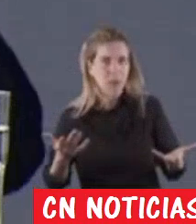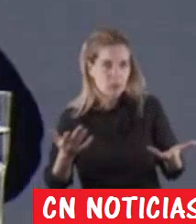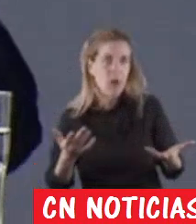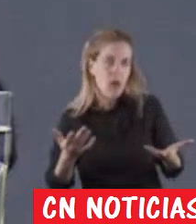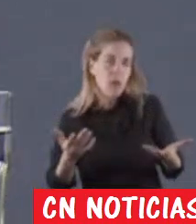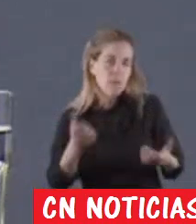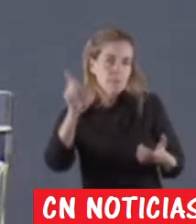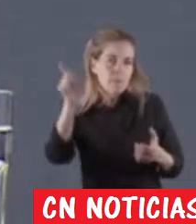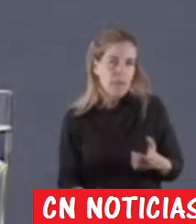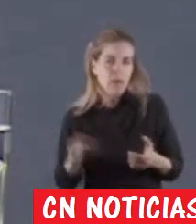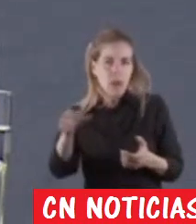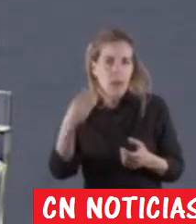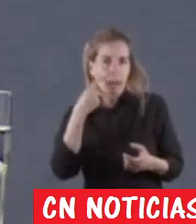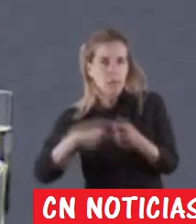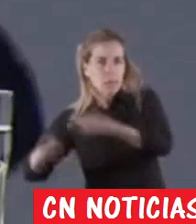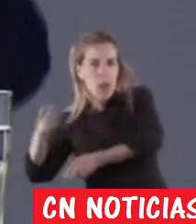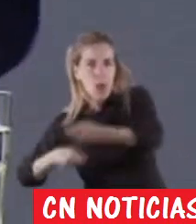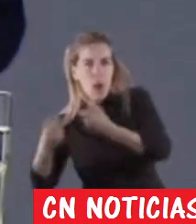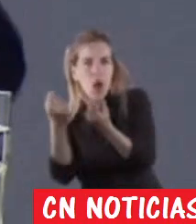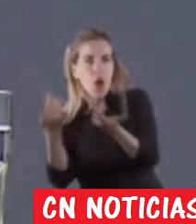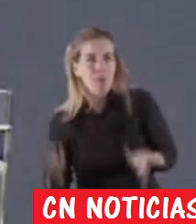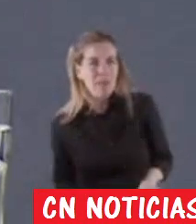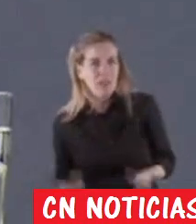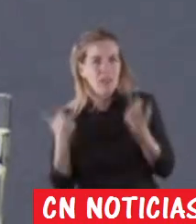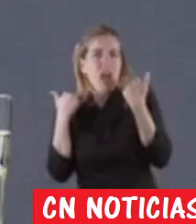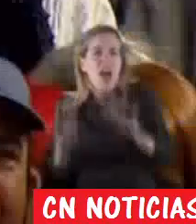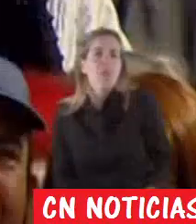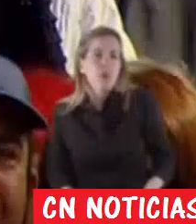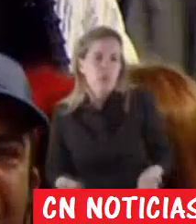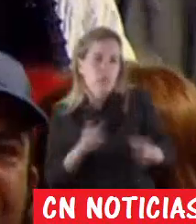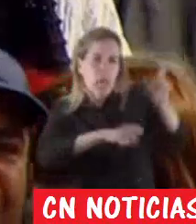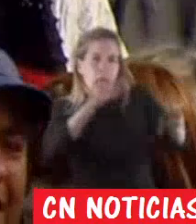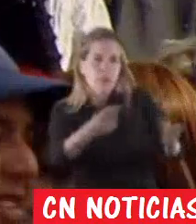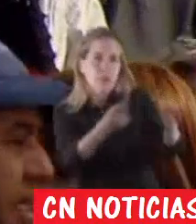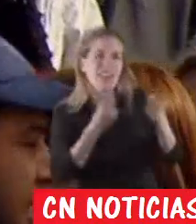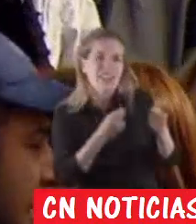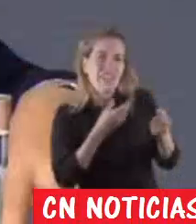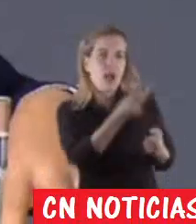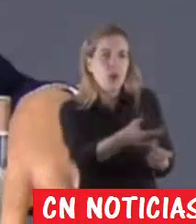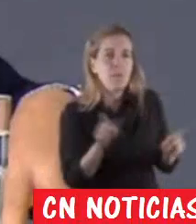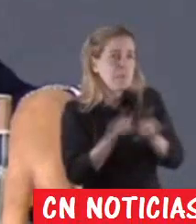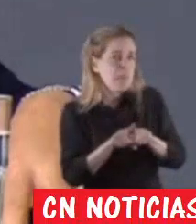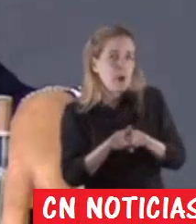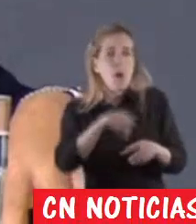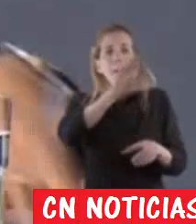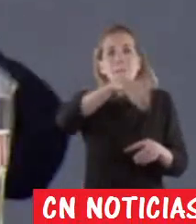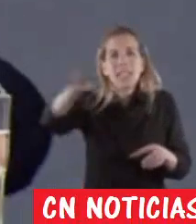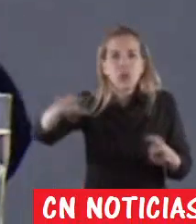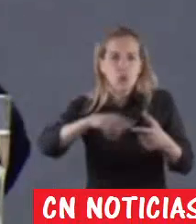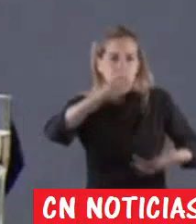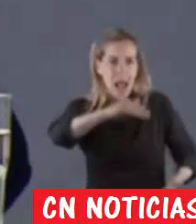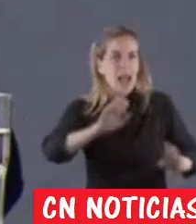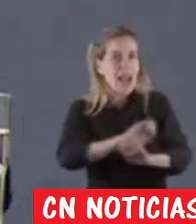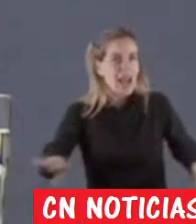Hay alguien que está ganando lo que no le corresponde en desmedro del que está necesitando ese producto. Pasa con la pintura y es grave, pero mucho